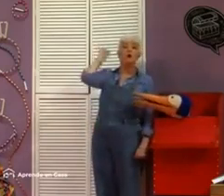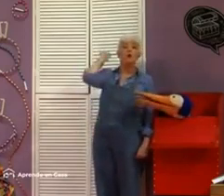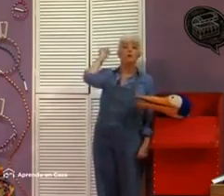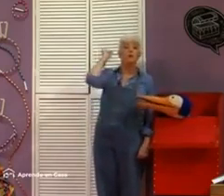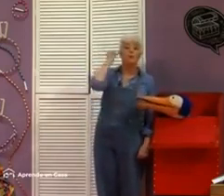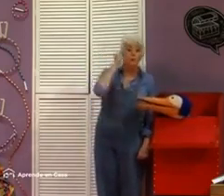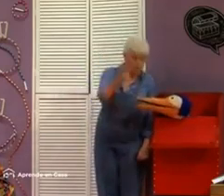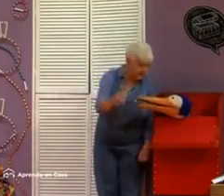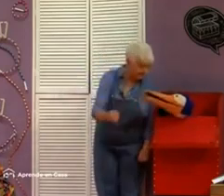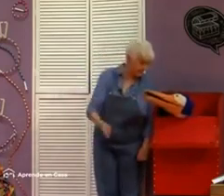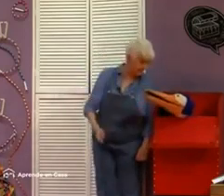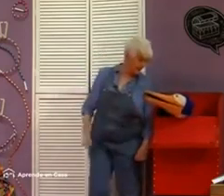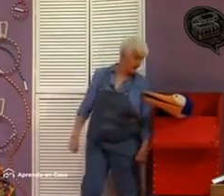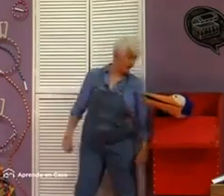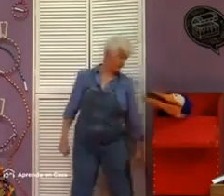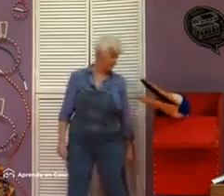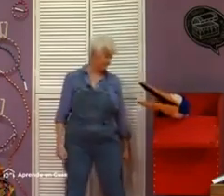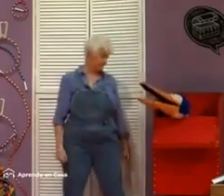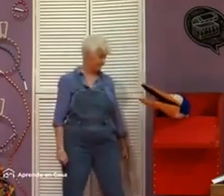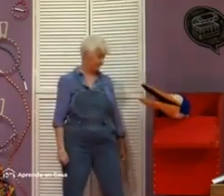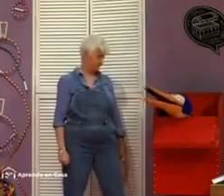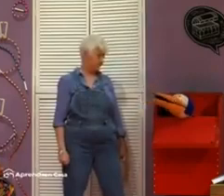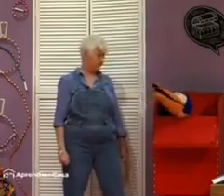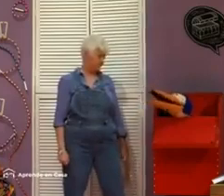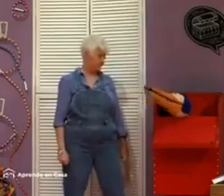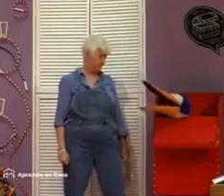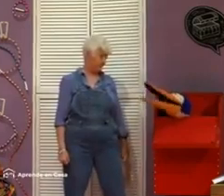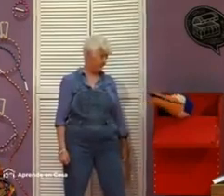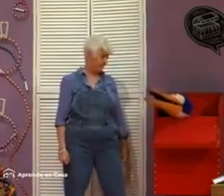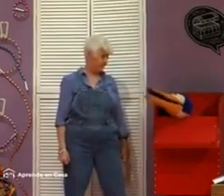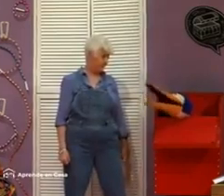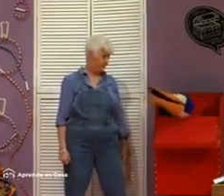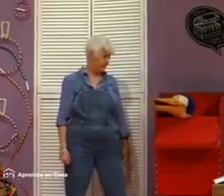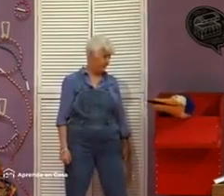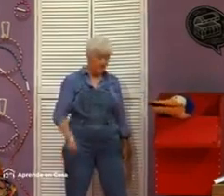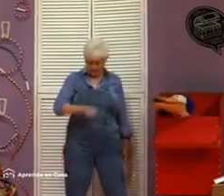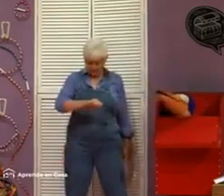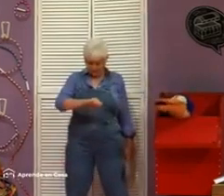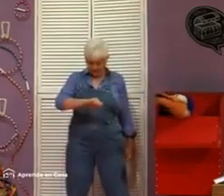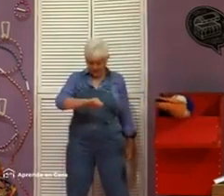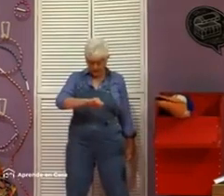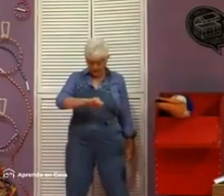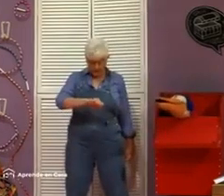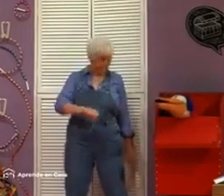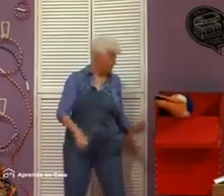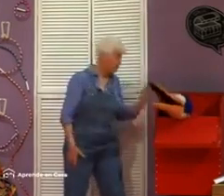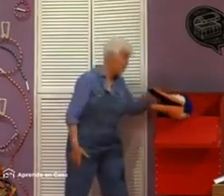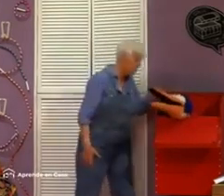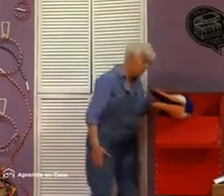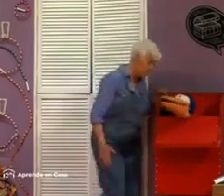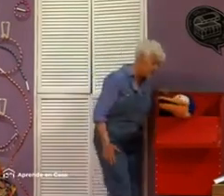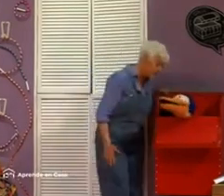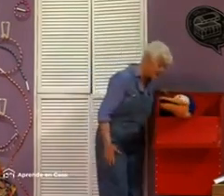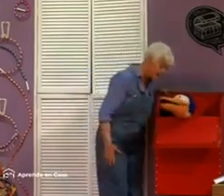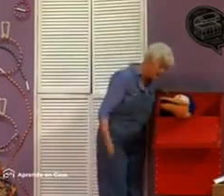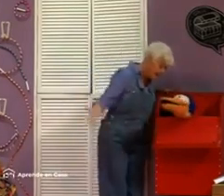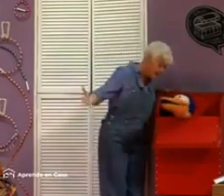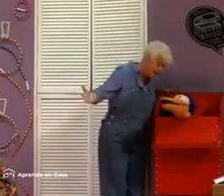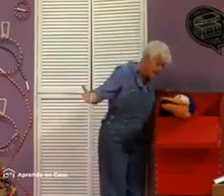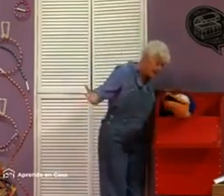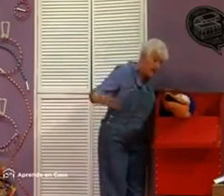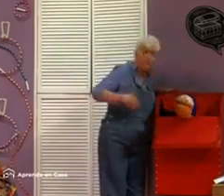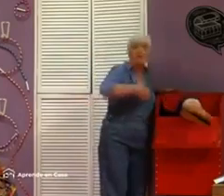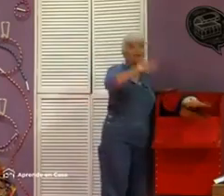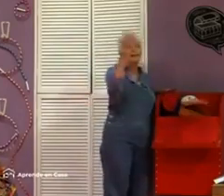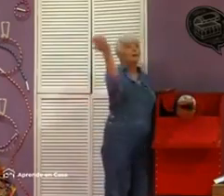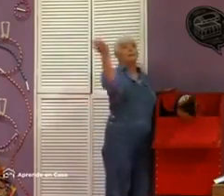o use lentes de contacto. ¡Claro! Y pueden ser rojos en Halloween. Ya es hora. Lo siento, pero ya es hora. Tengo que